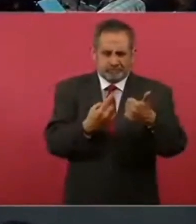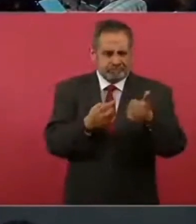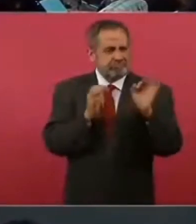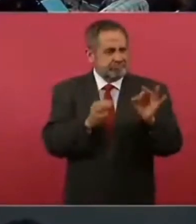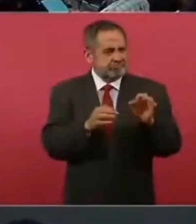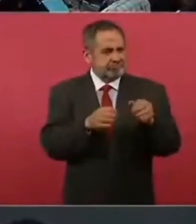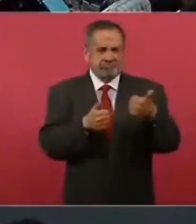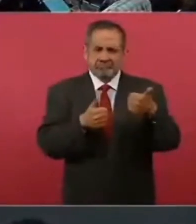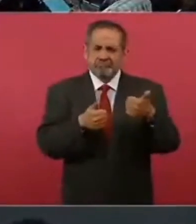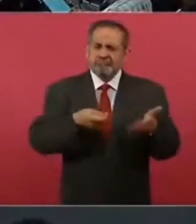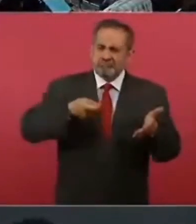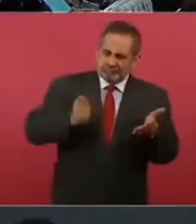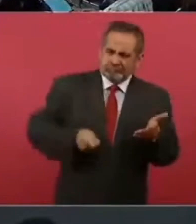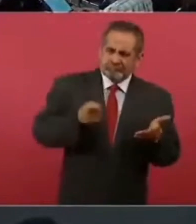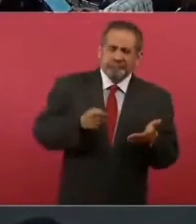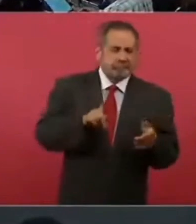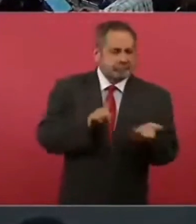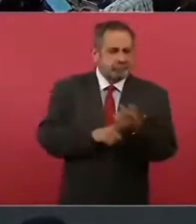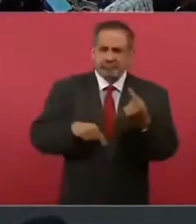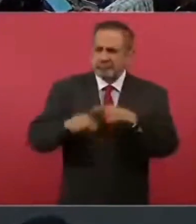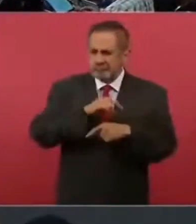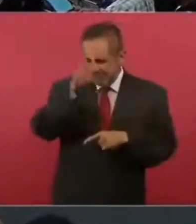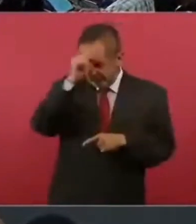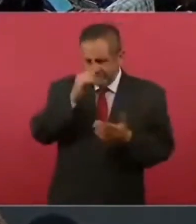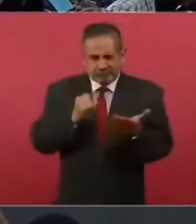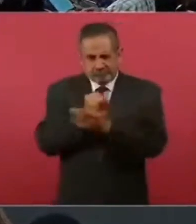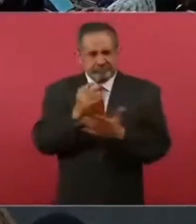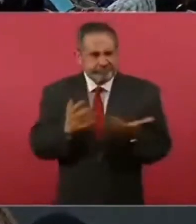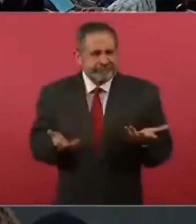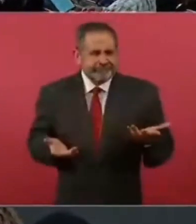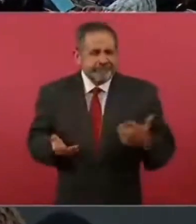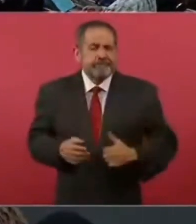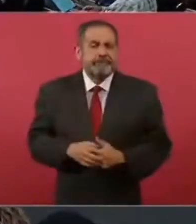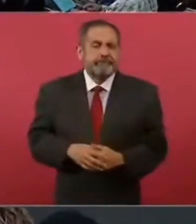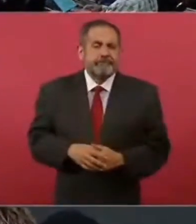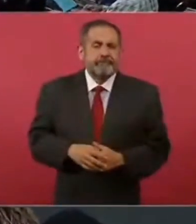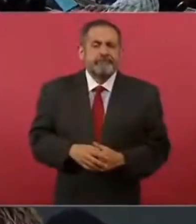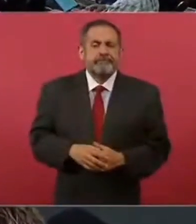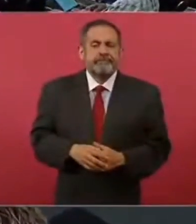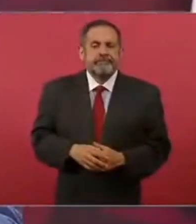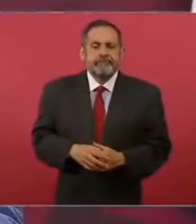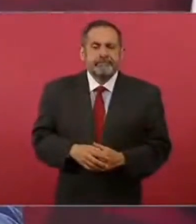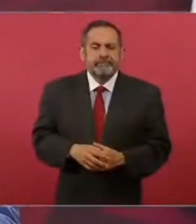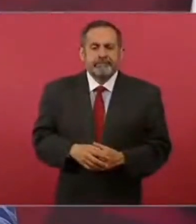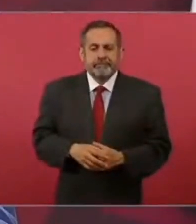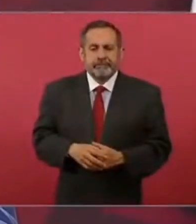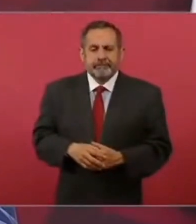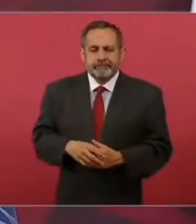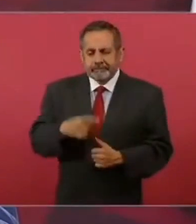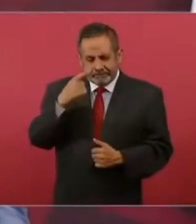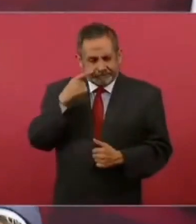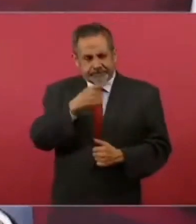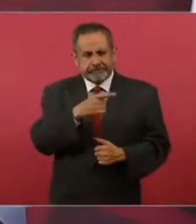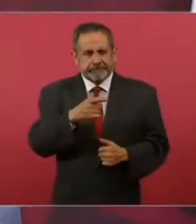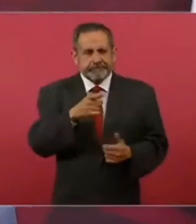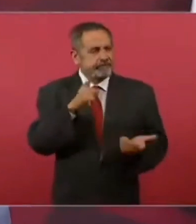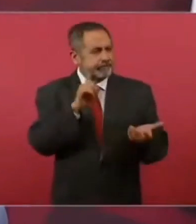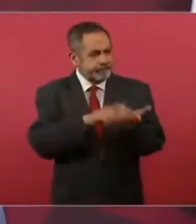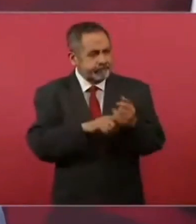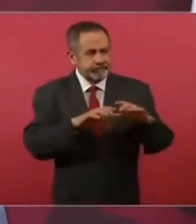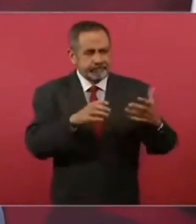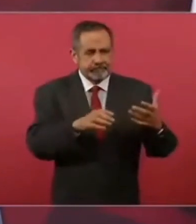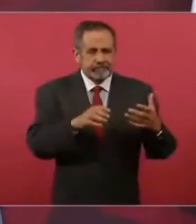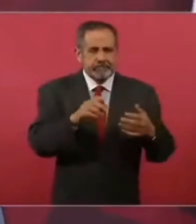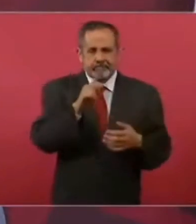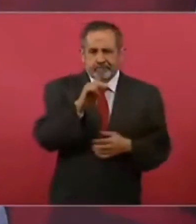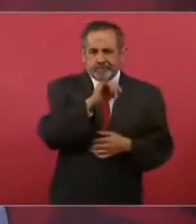se podía llegar a un acuerdo a ver ustedes mismos al interior del poder judicial lleven a